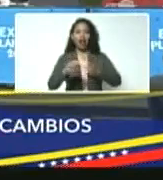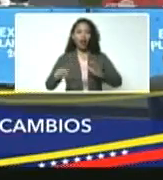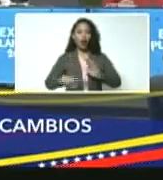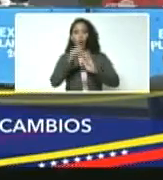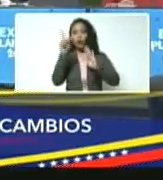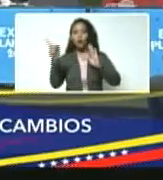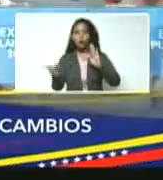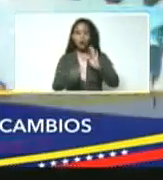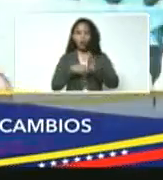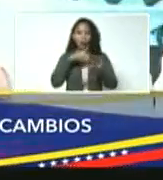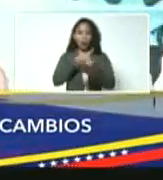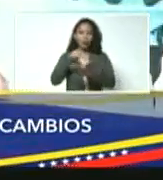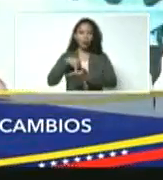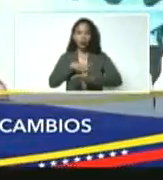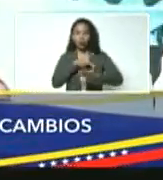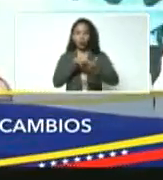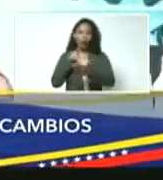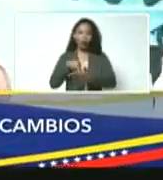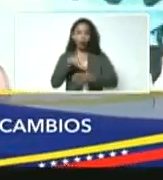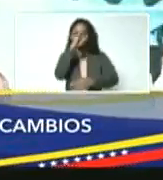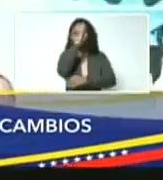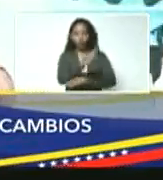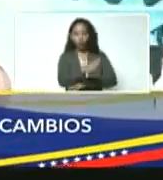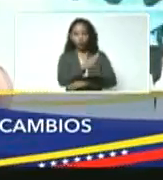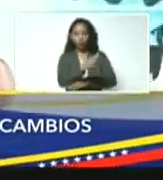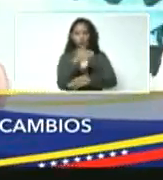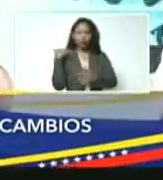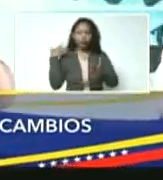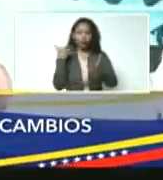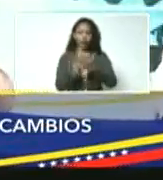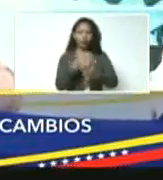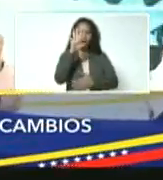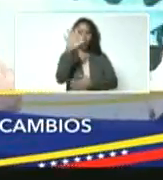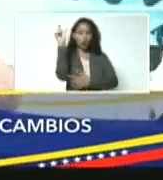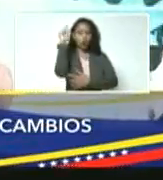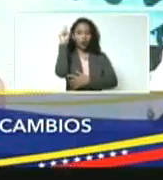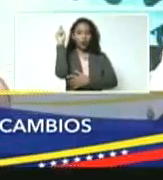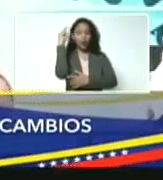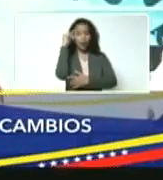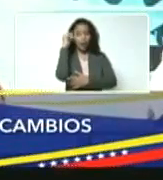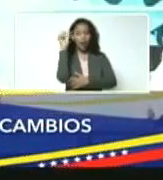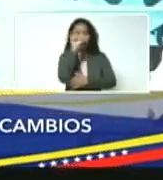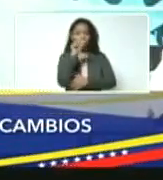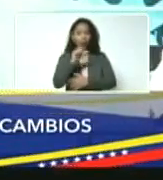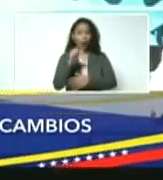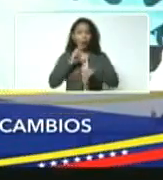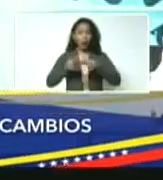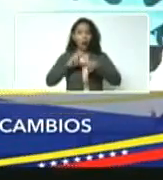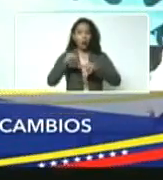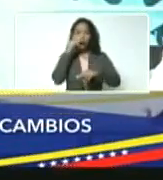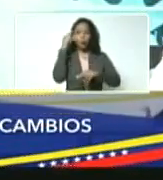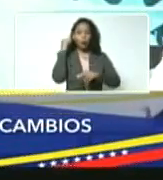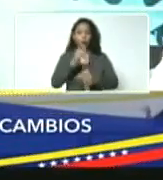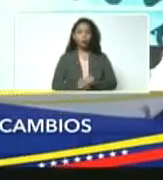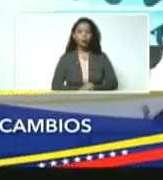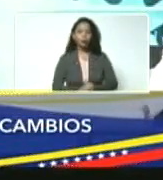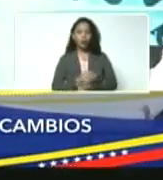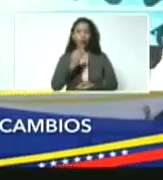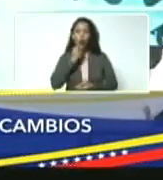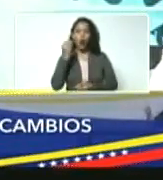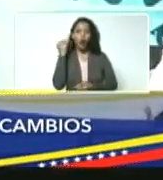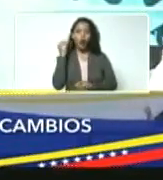generales, presenciales, directas, durante los 5 días de la semana para los niños, las niñas y la